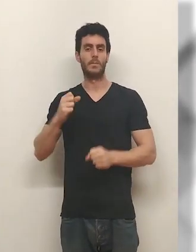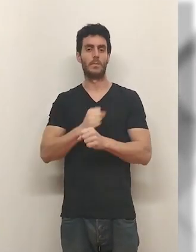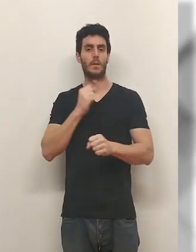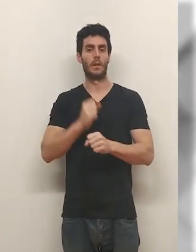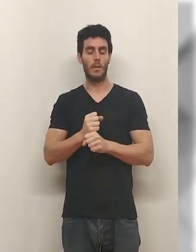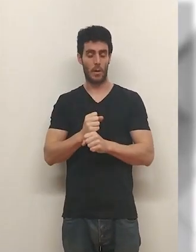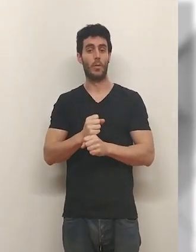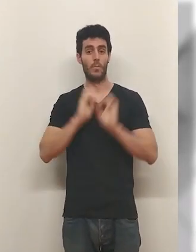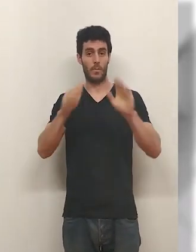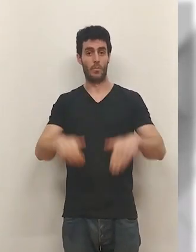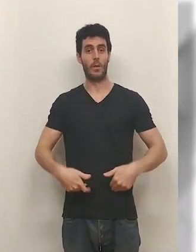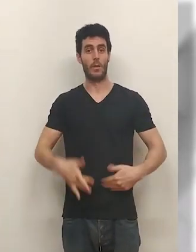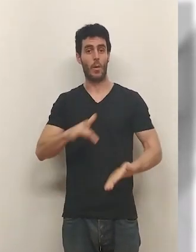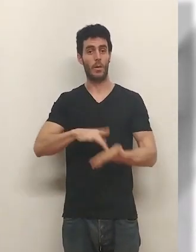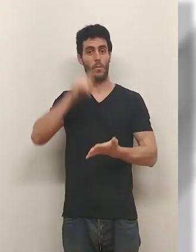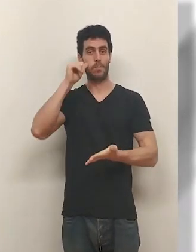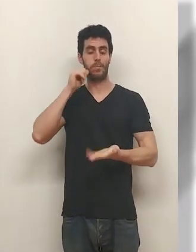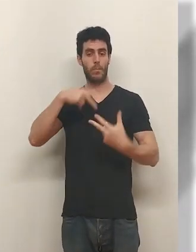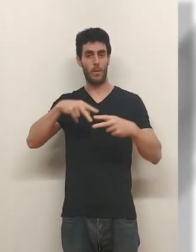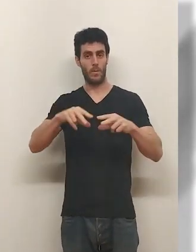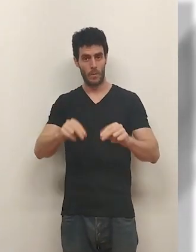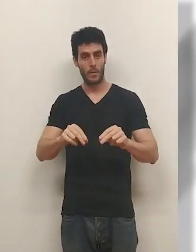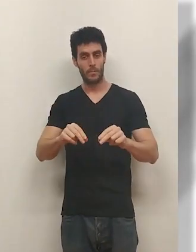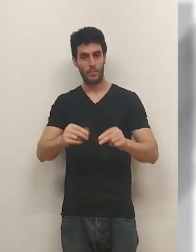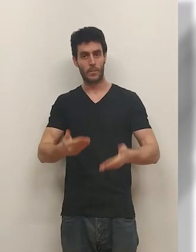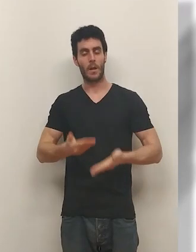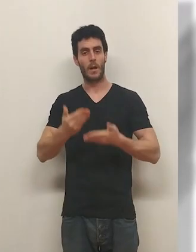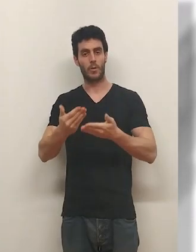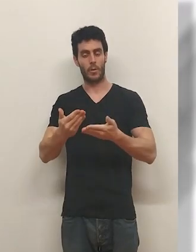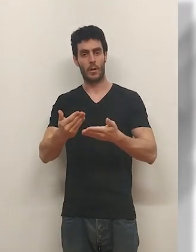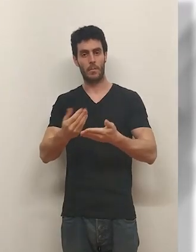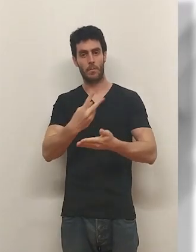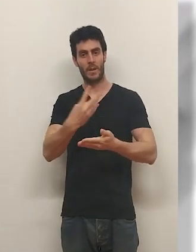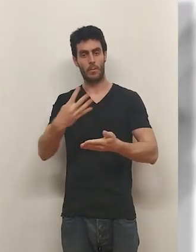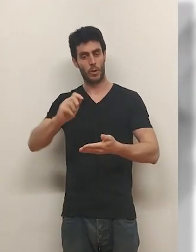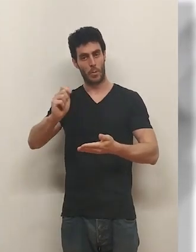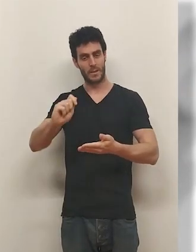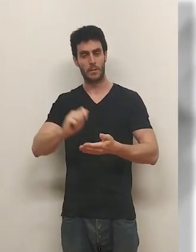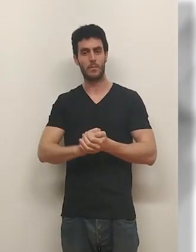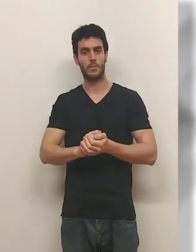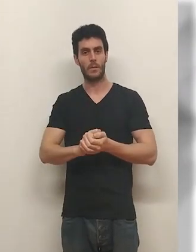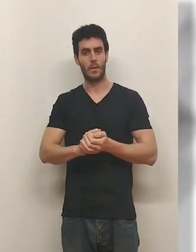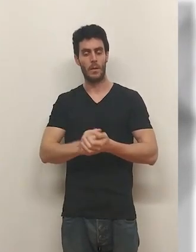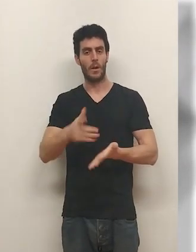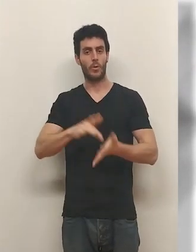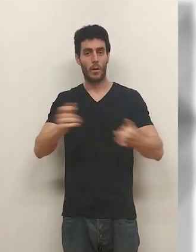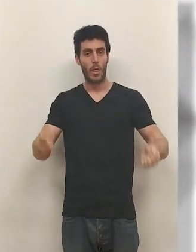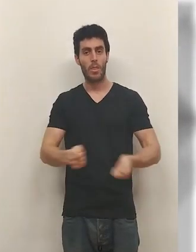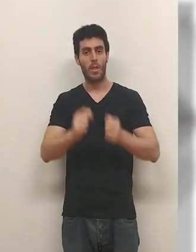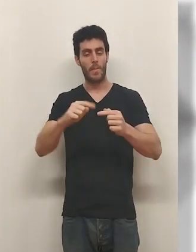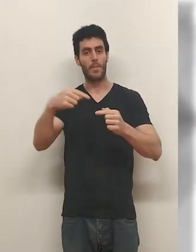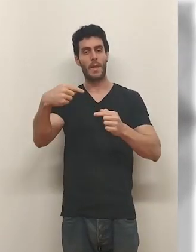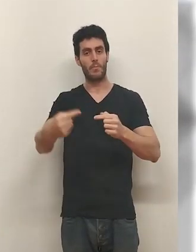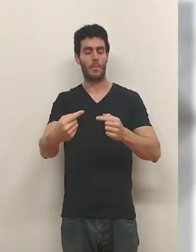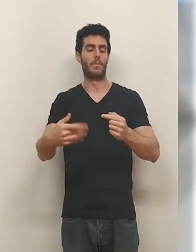actividad después del periodo de maternidad con ayudas de 24, durante 24 meses. Y tras la campaña de las elecciones,